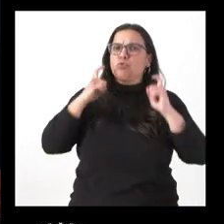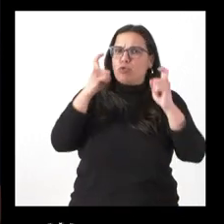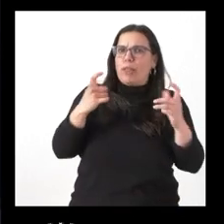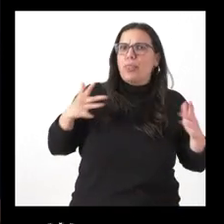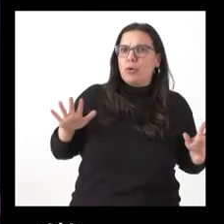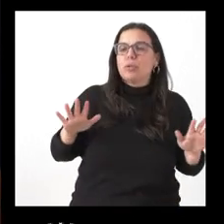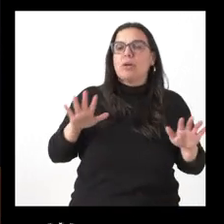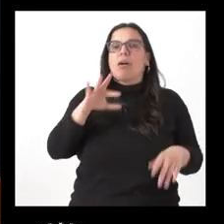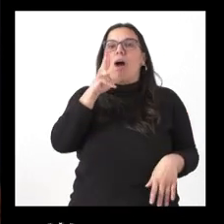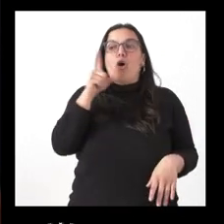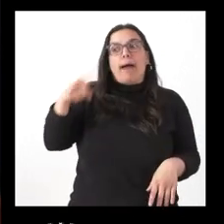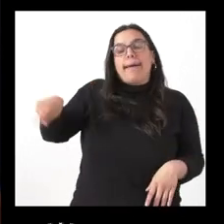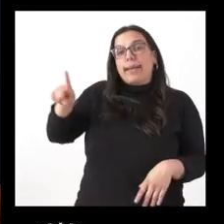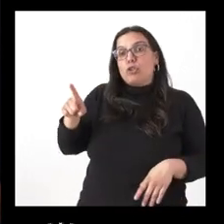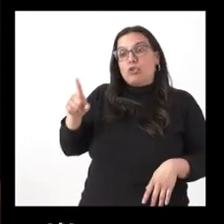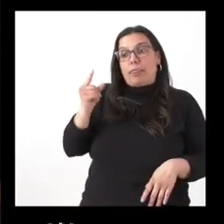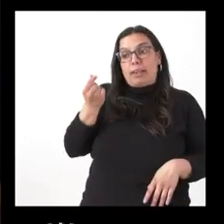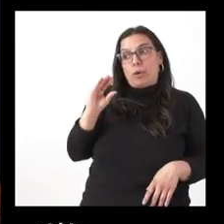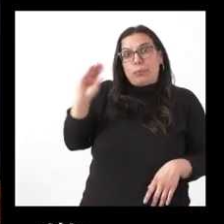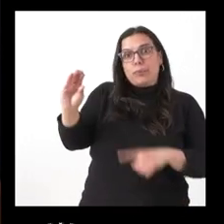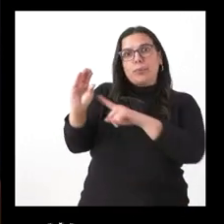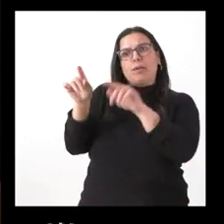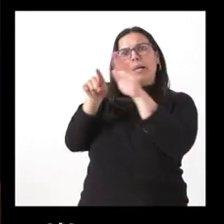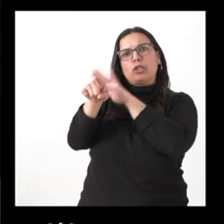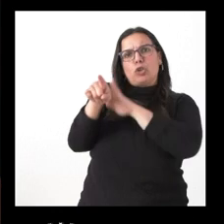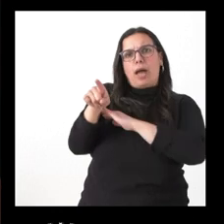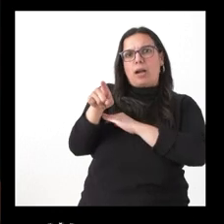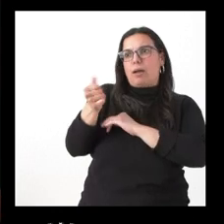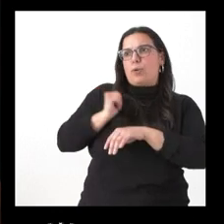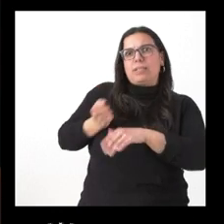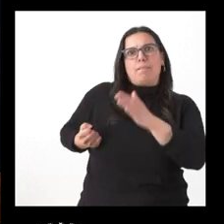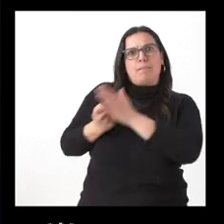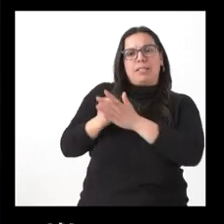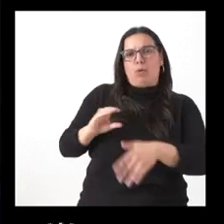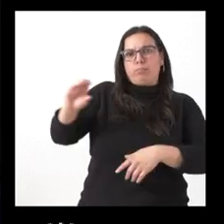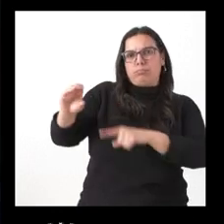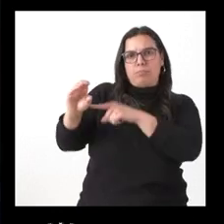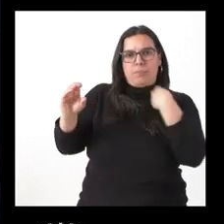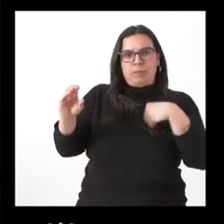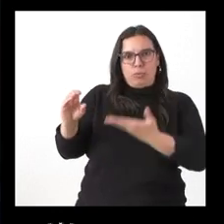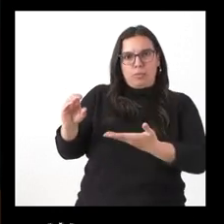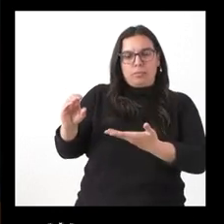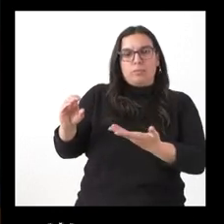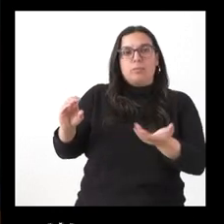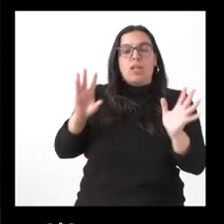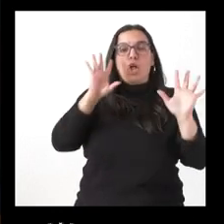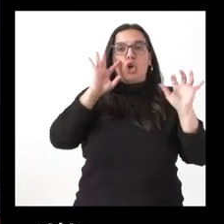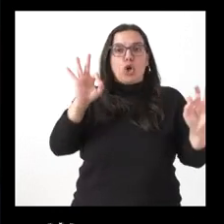ahora corresponde a la fundación serla pues gestionar con eficiencia estos recursos lógicamente